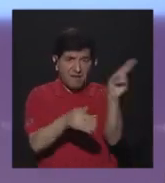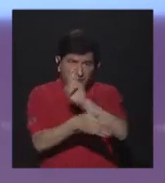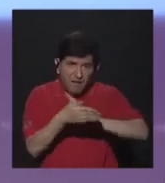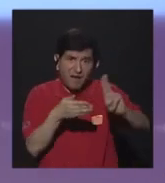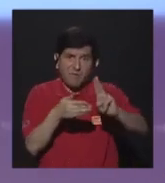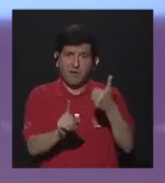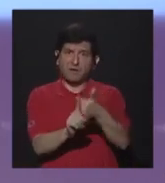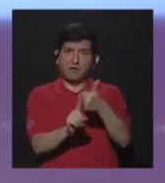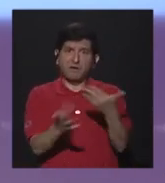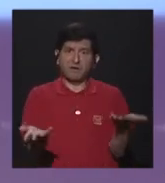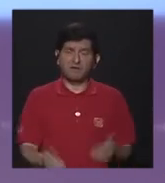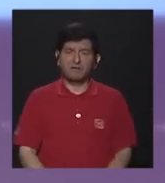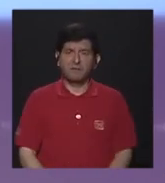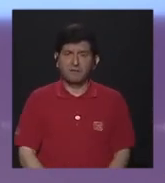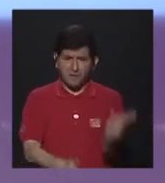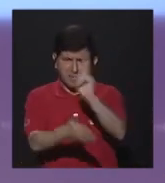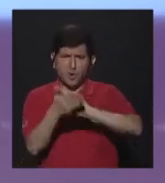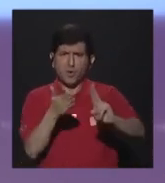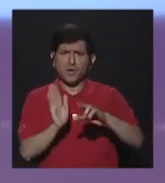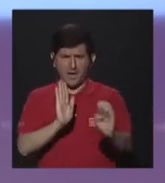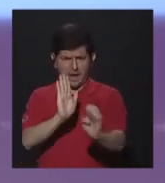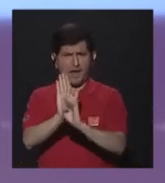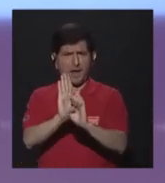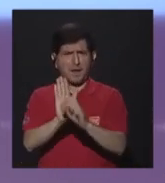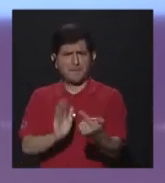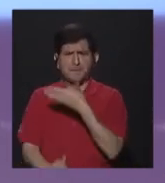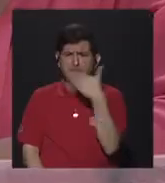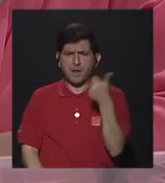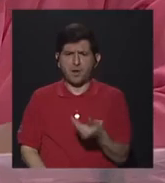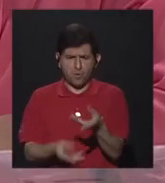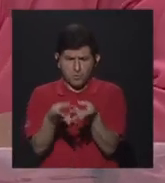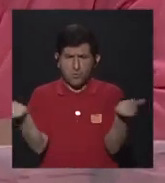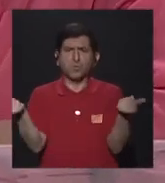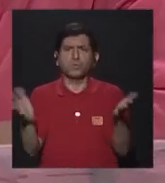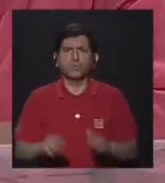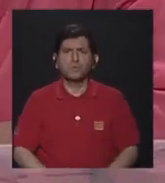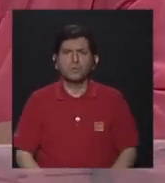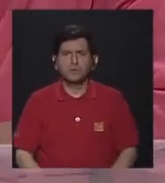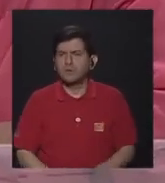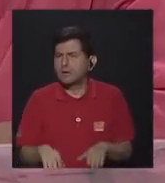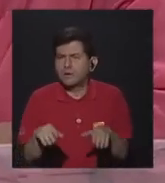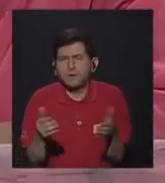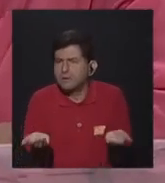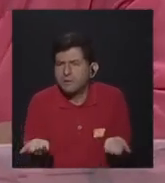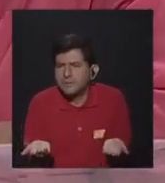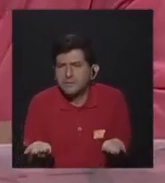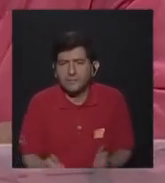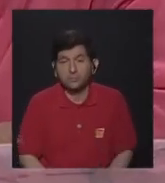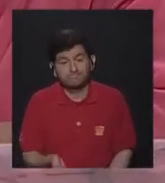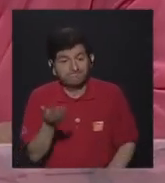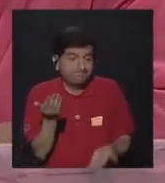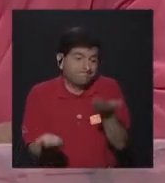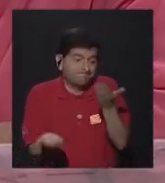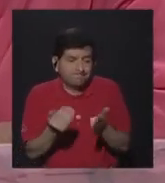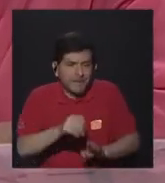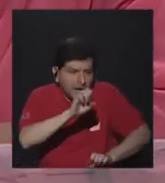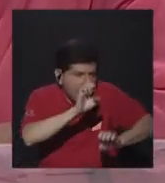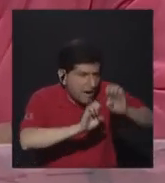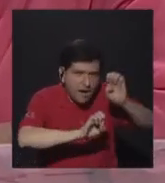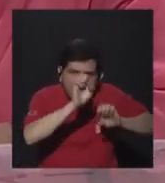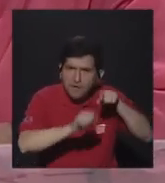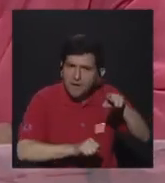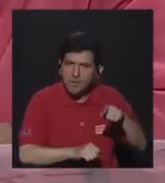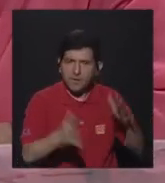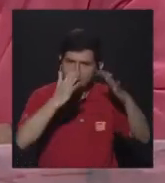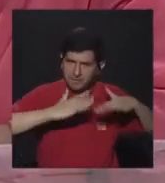y entonces la universidad tiene que dar un ejemplo de la mejor manera de resolver y la mejor manera resolver esto muchas veces es valorando el